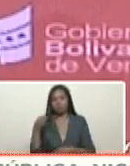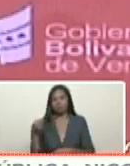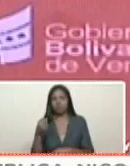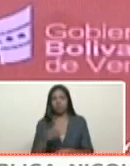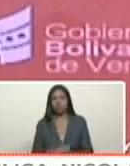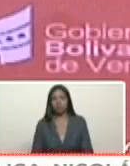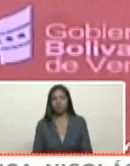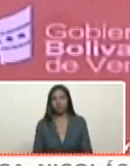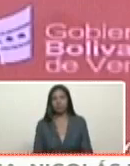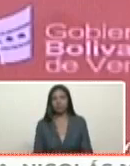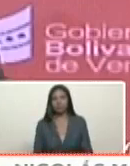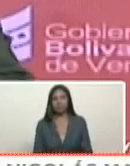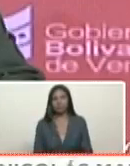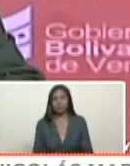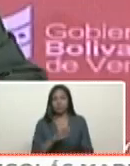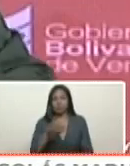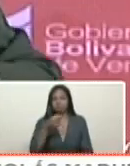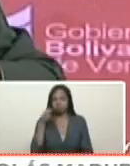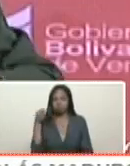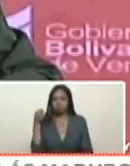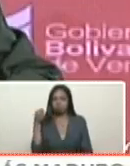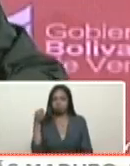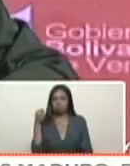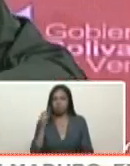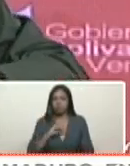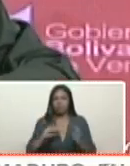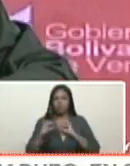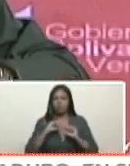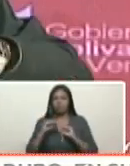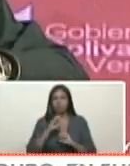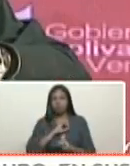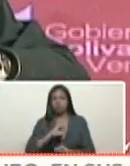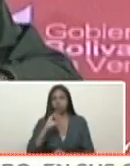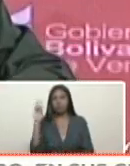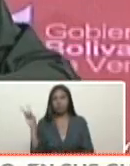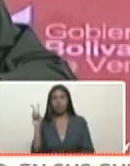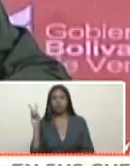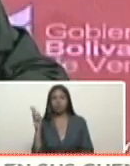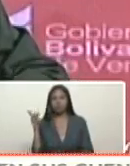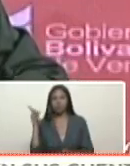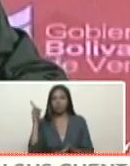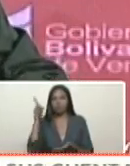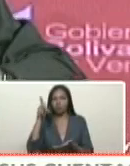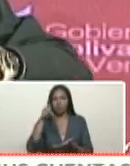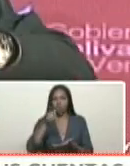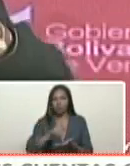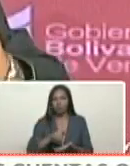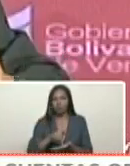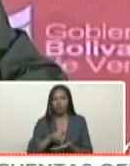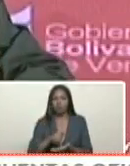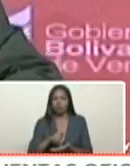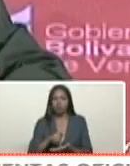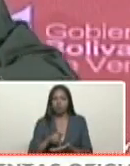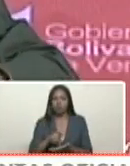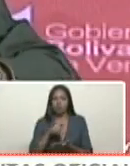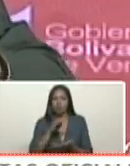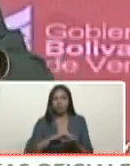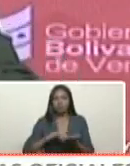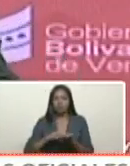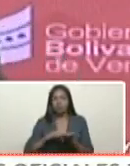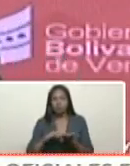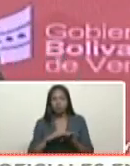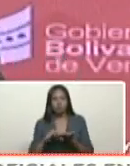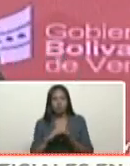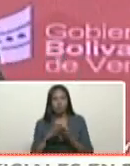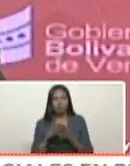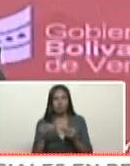Y cuando la puerta del hogar se abre, el movimiento Somos Venezuela llega con las soluciones, con la